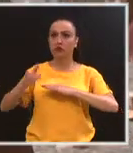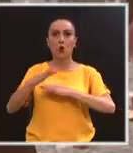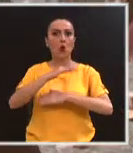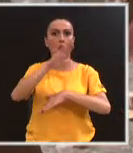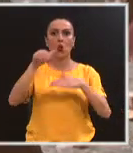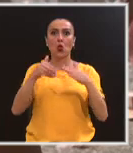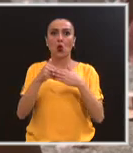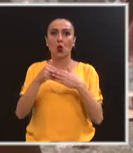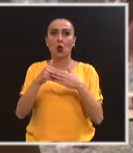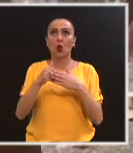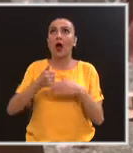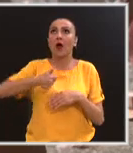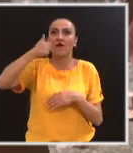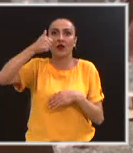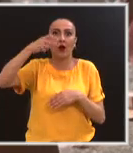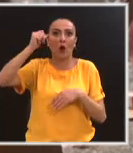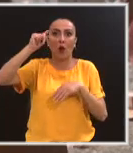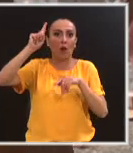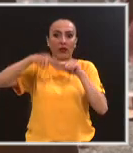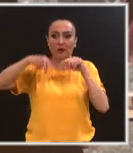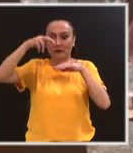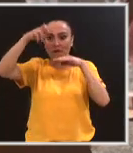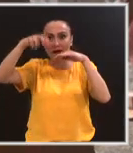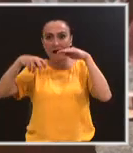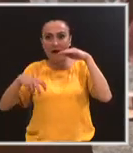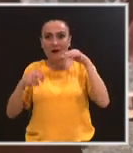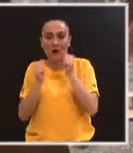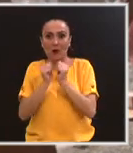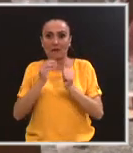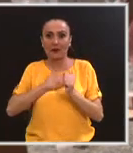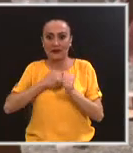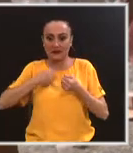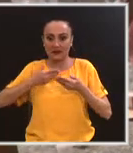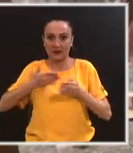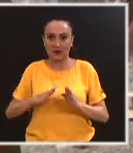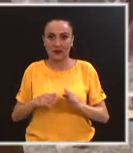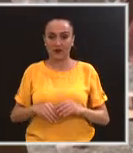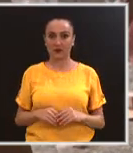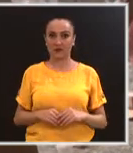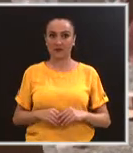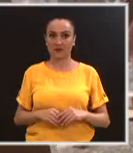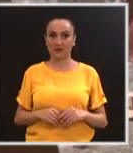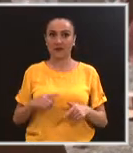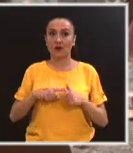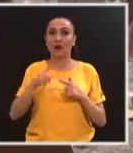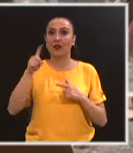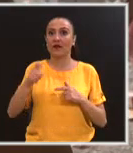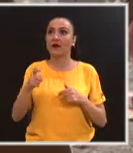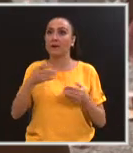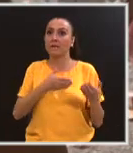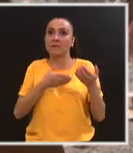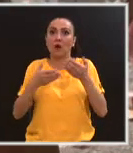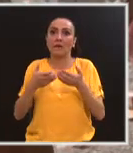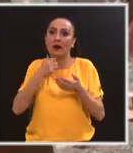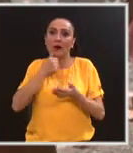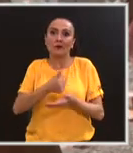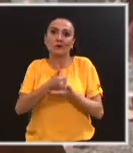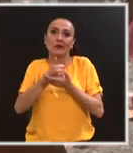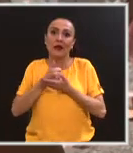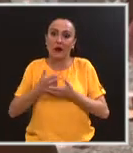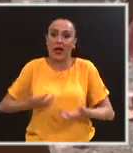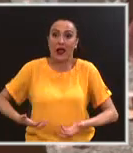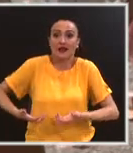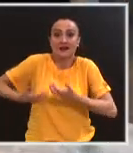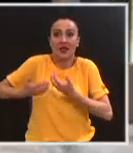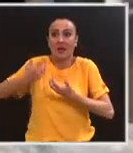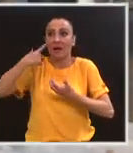arriba atrapados arriba todos los que estaban conmigo y mis hijos y todos y entonces tuvieron que venir los bomberos a sacarlos al sá los